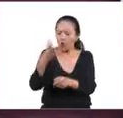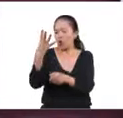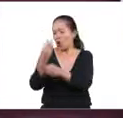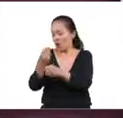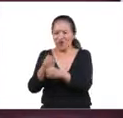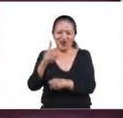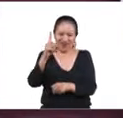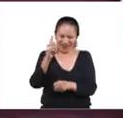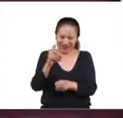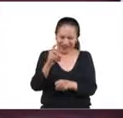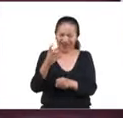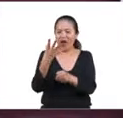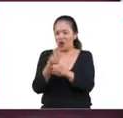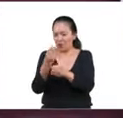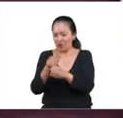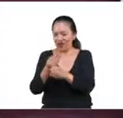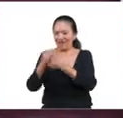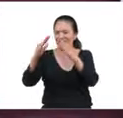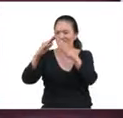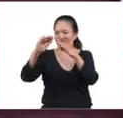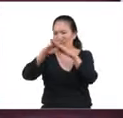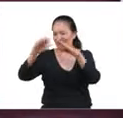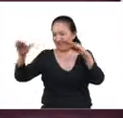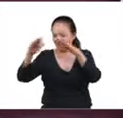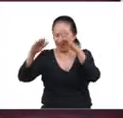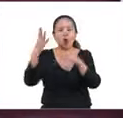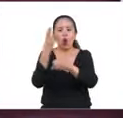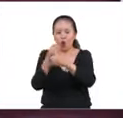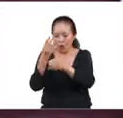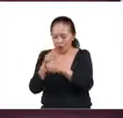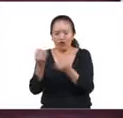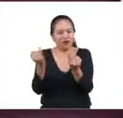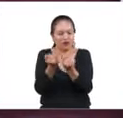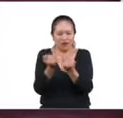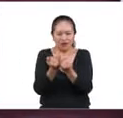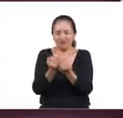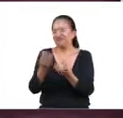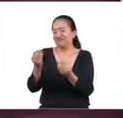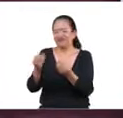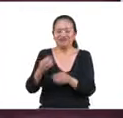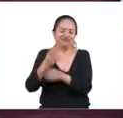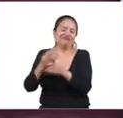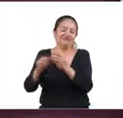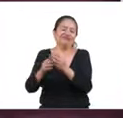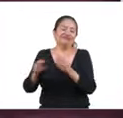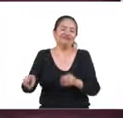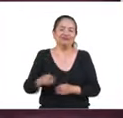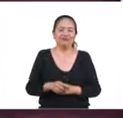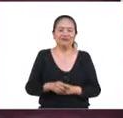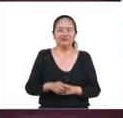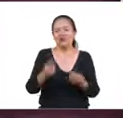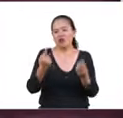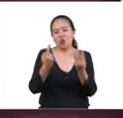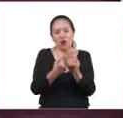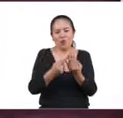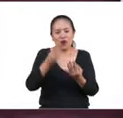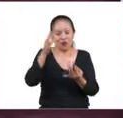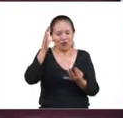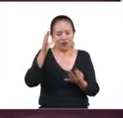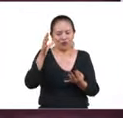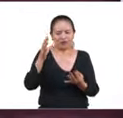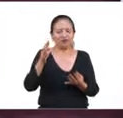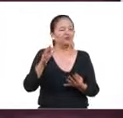la techumbre, perdón, rehabilitación de locales no intervenidos en otras etapas. Y así, por ejemplo, Cuauhtémoc,